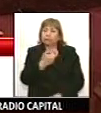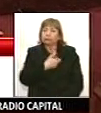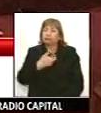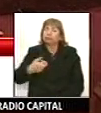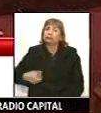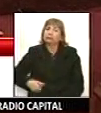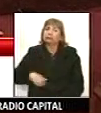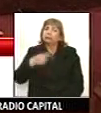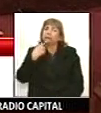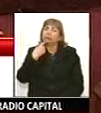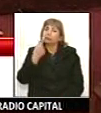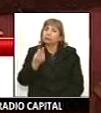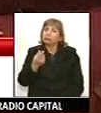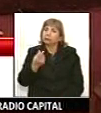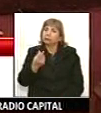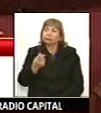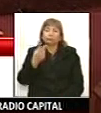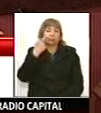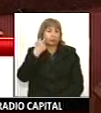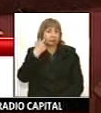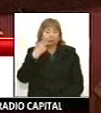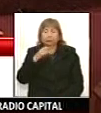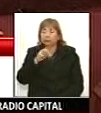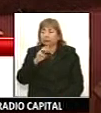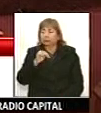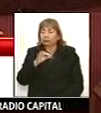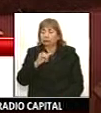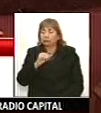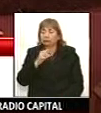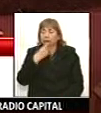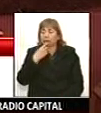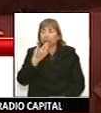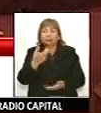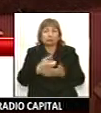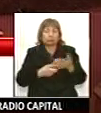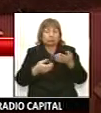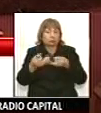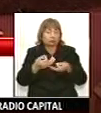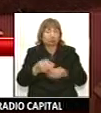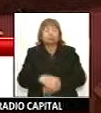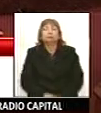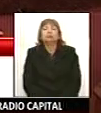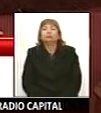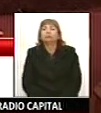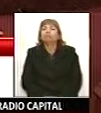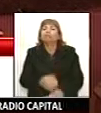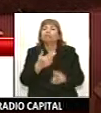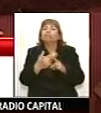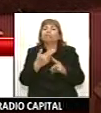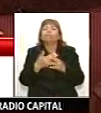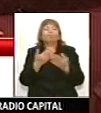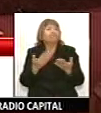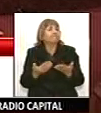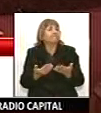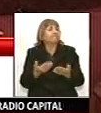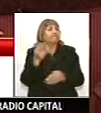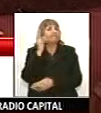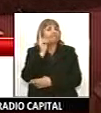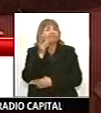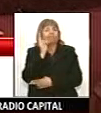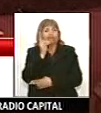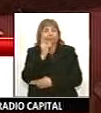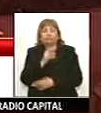decirle al señor Premier y al ministro de Economía, en nombre de los